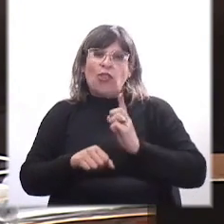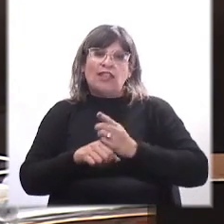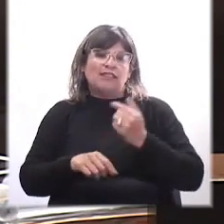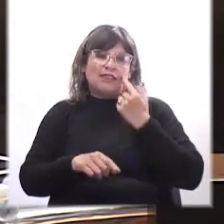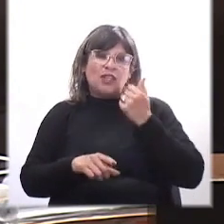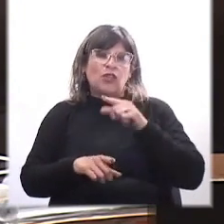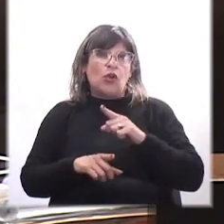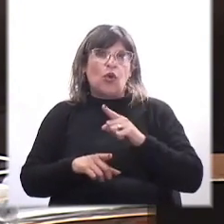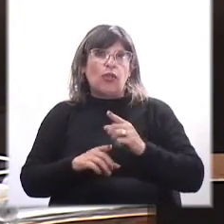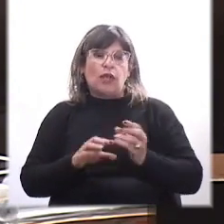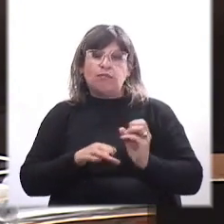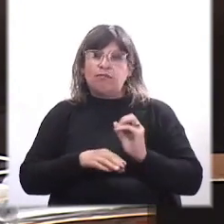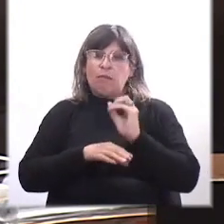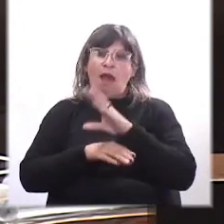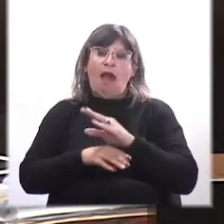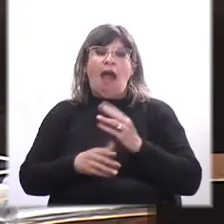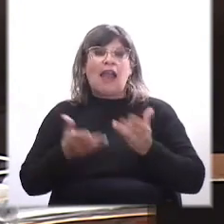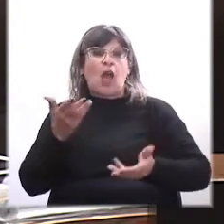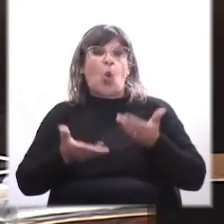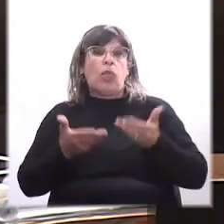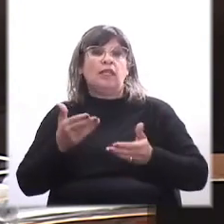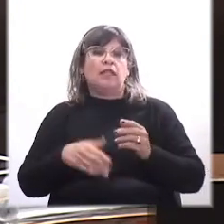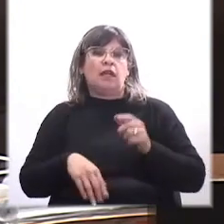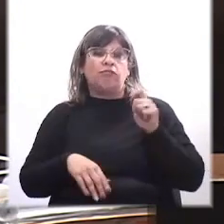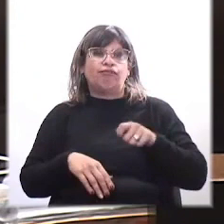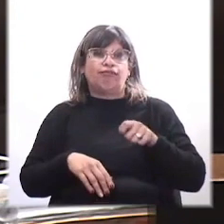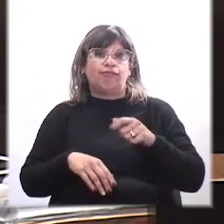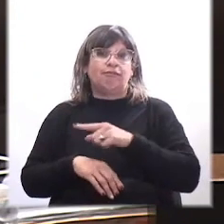remitir todo esto a la justicia,